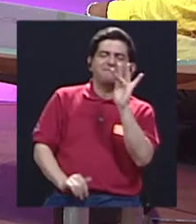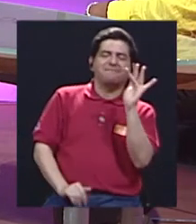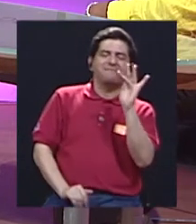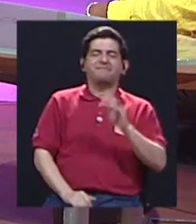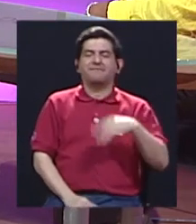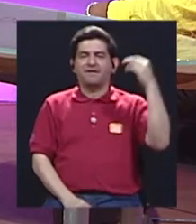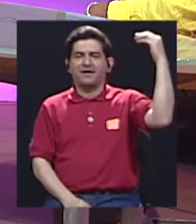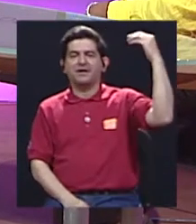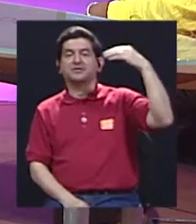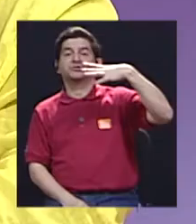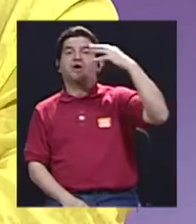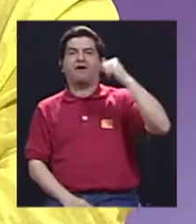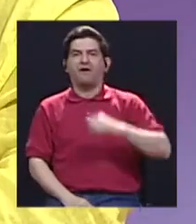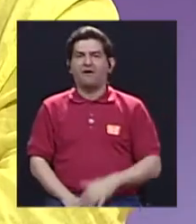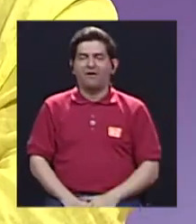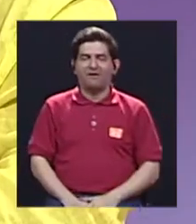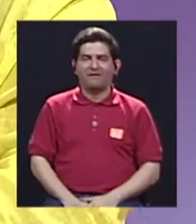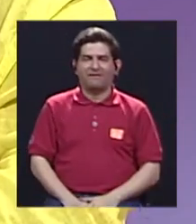sol